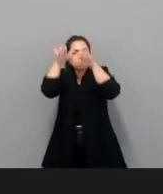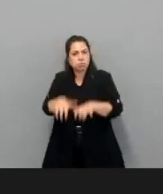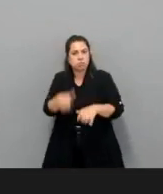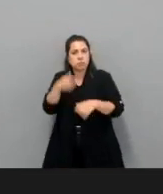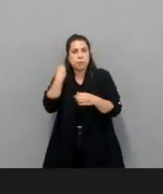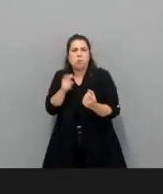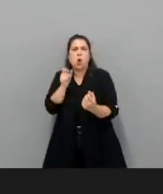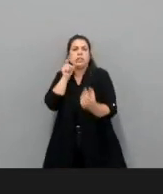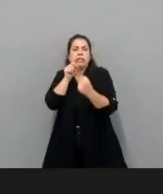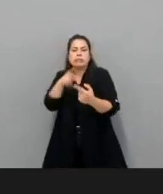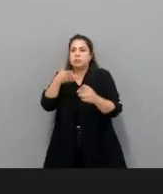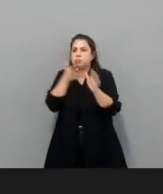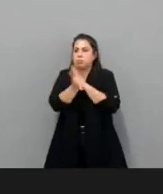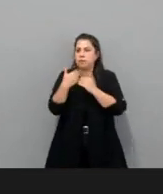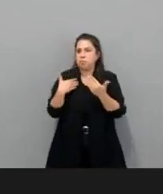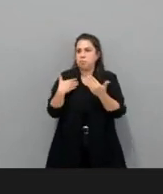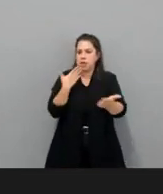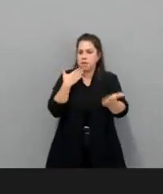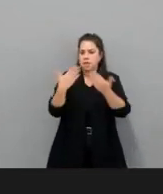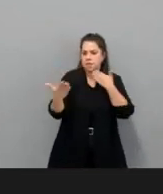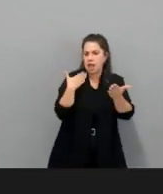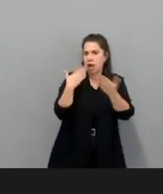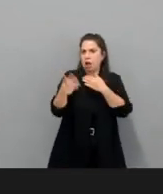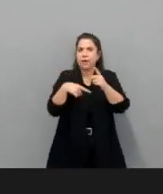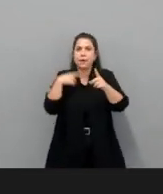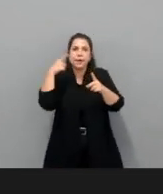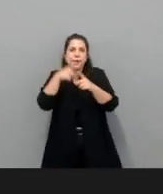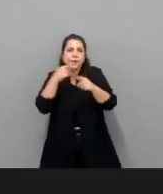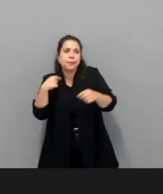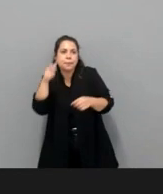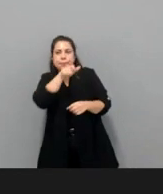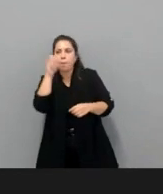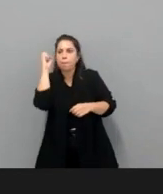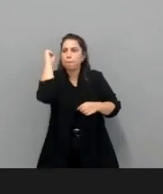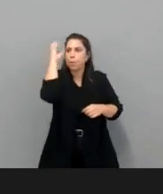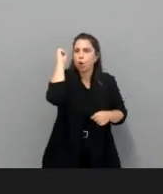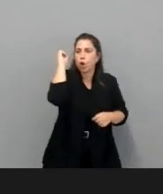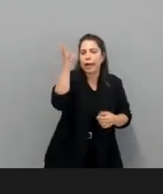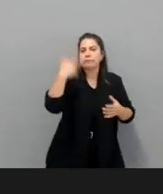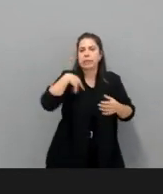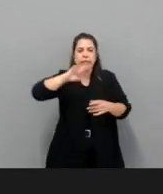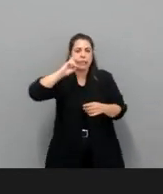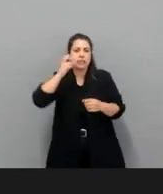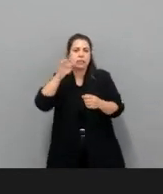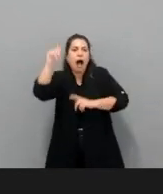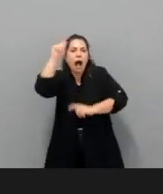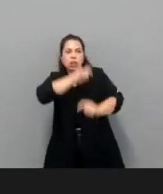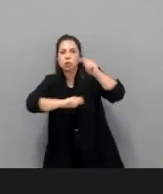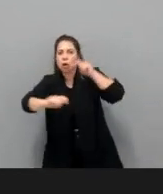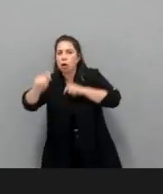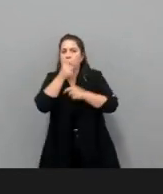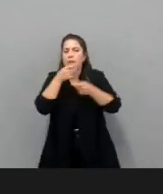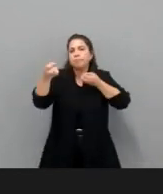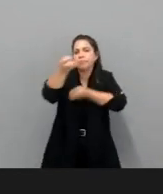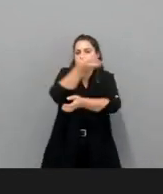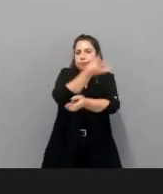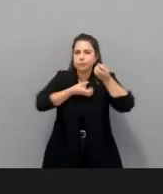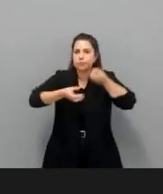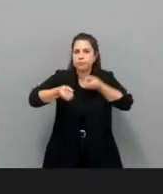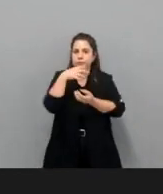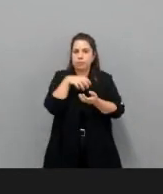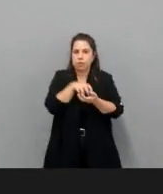que dialogar junto con panelistas, ponentes, entre las diferentes asociaciones y que sin duda nos puede ser